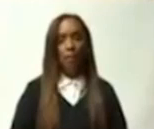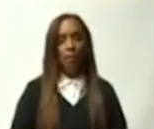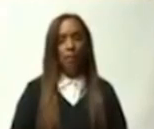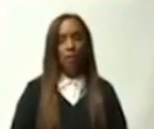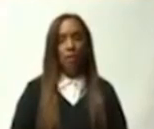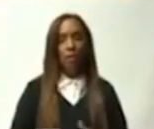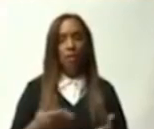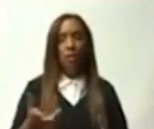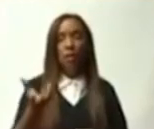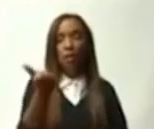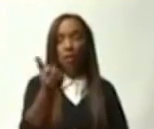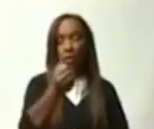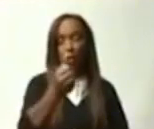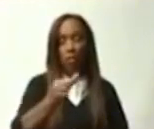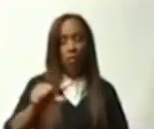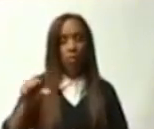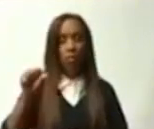Dominicana,